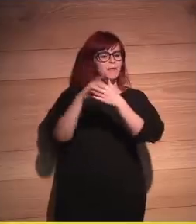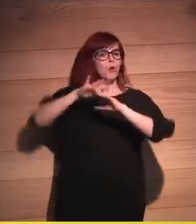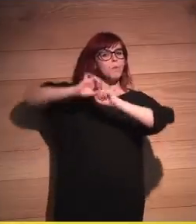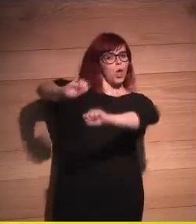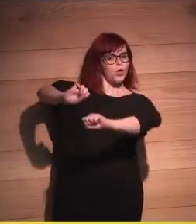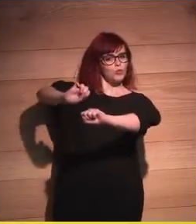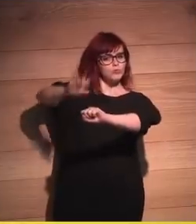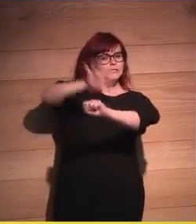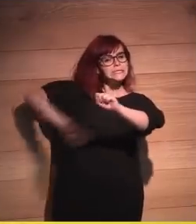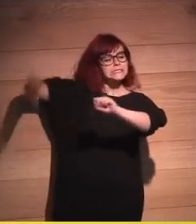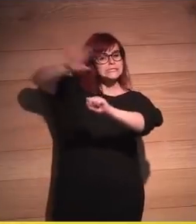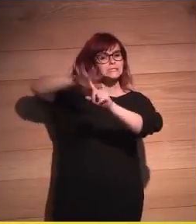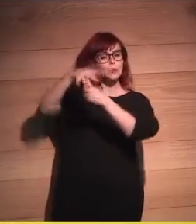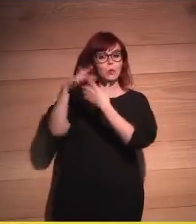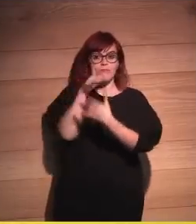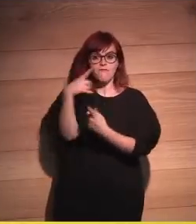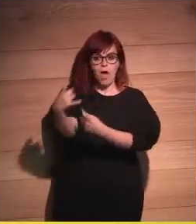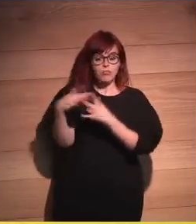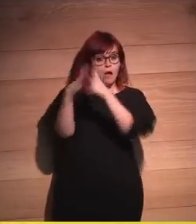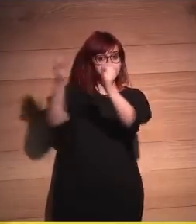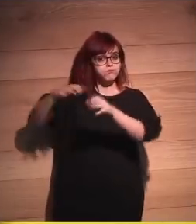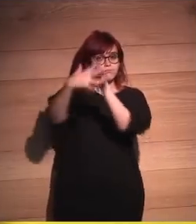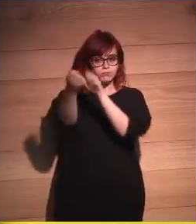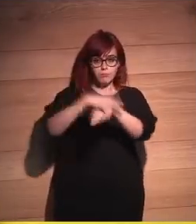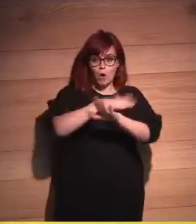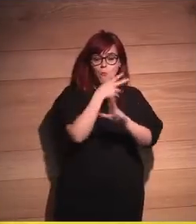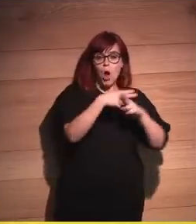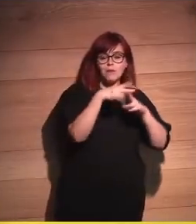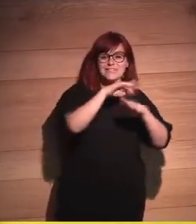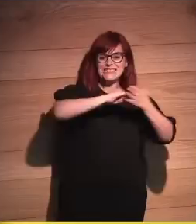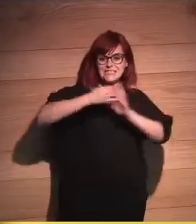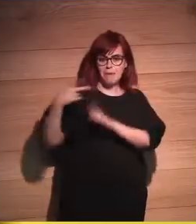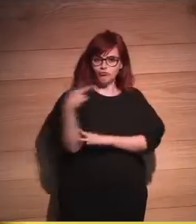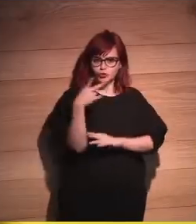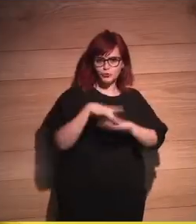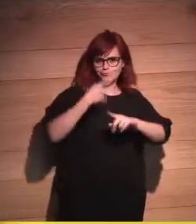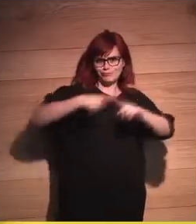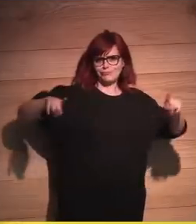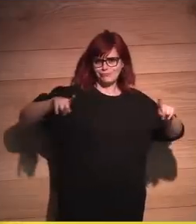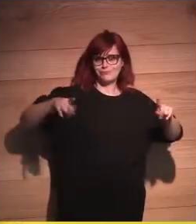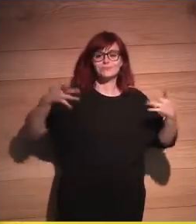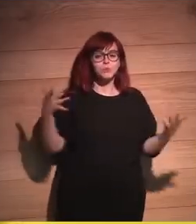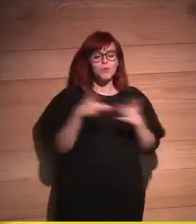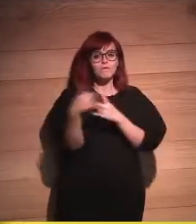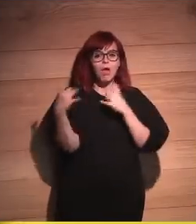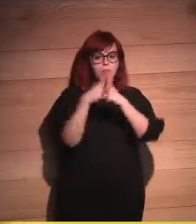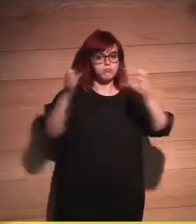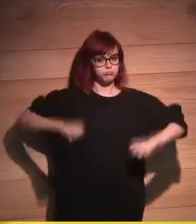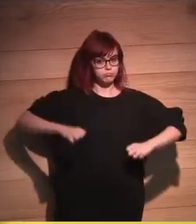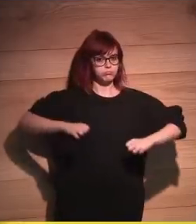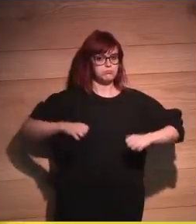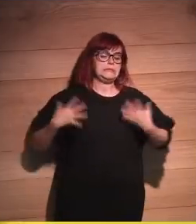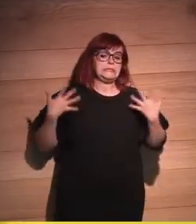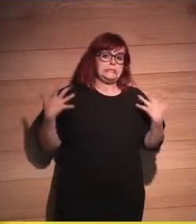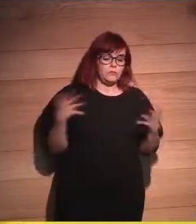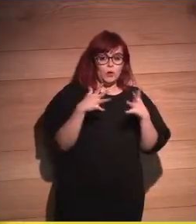bloqueo, una falta de entendimiento político, dos sistemas muy diferentes, y había una falta de entendimiento